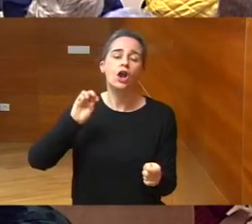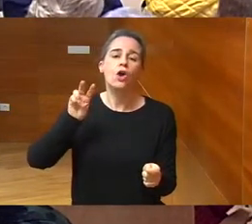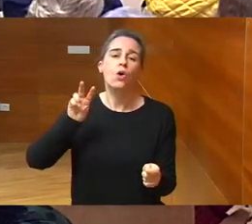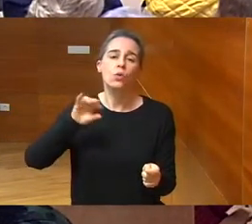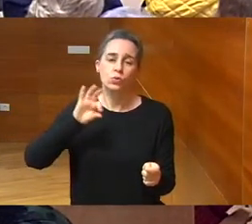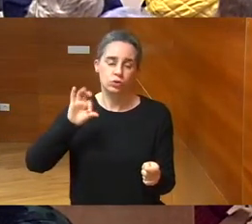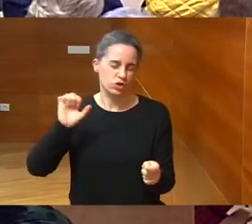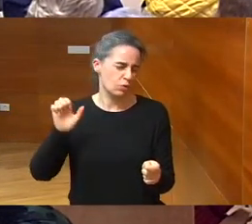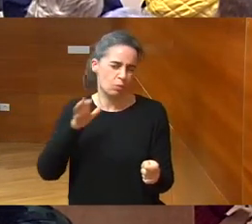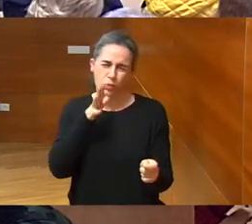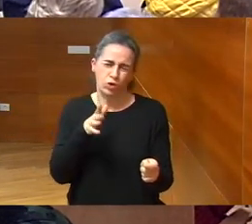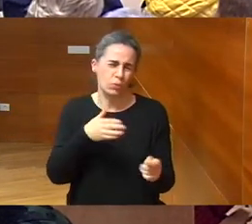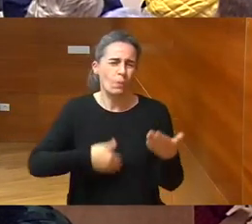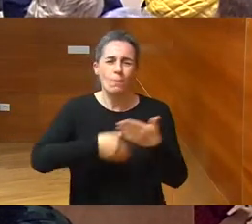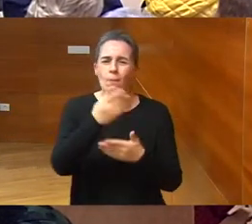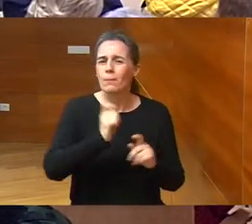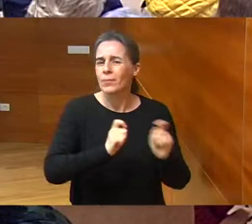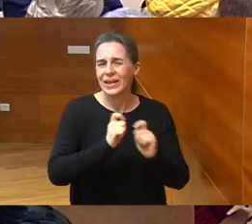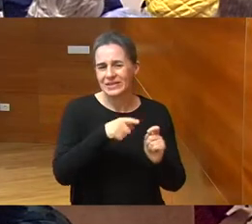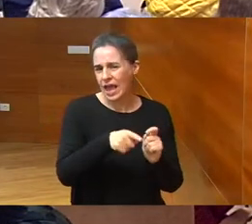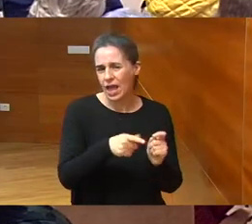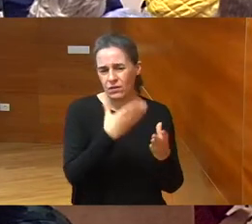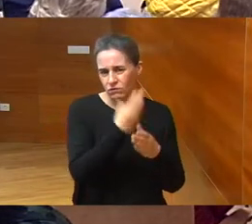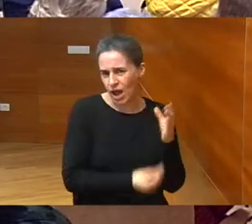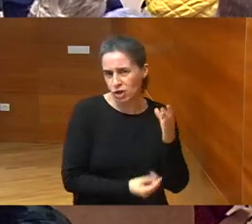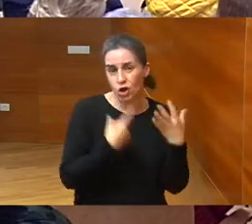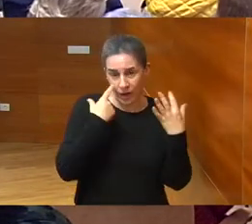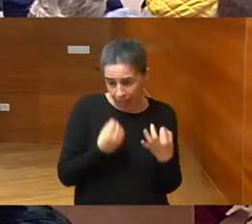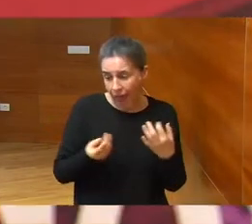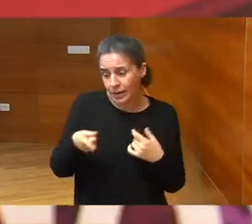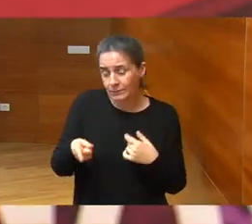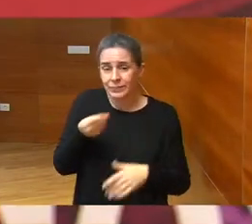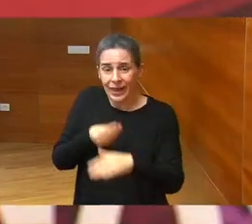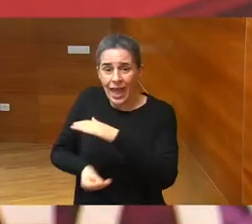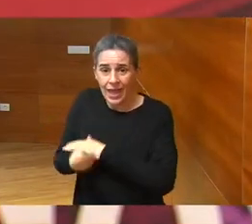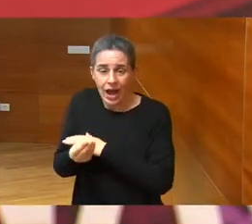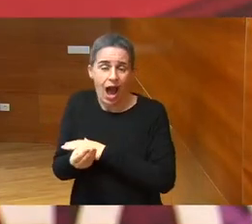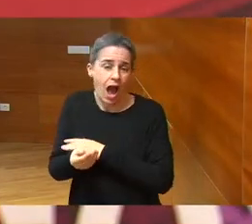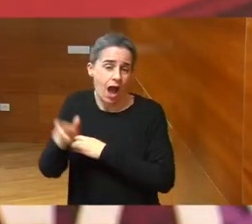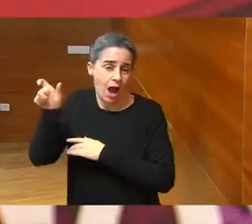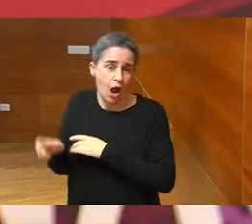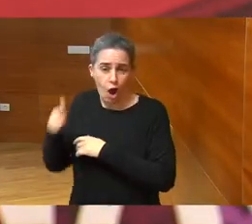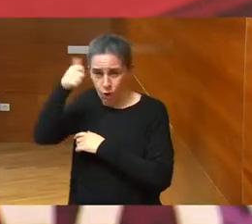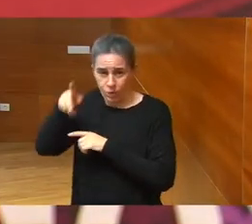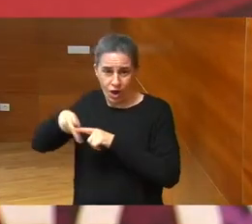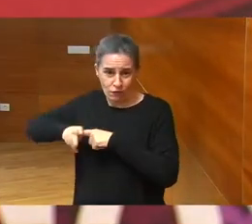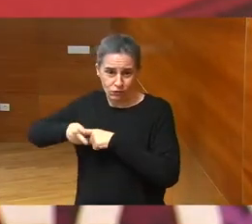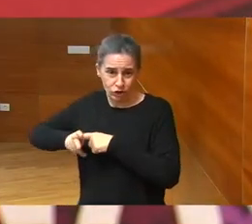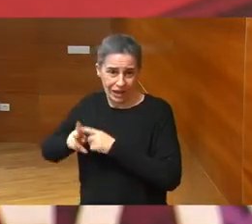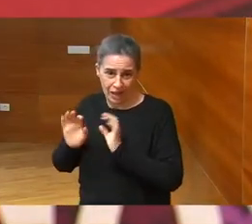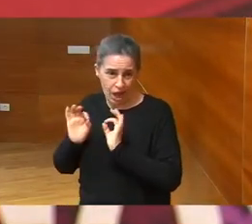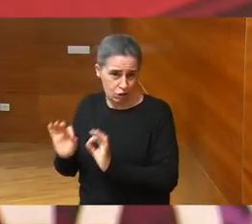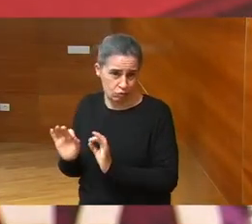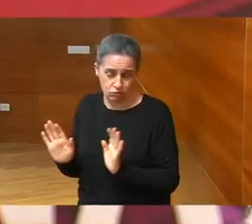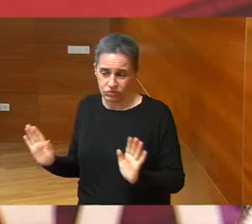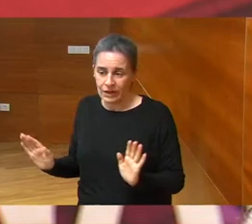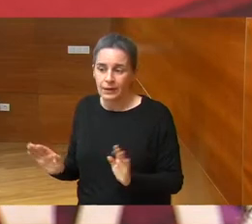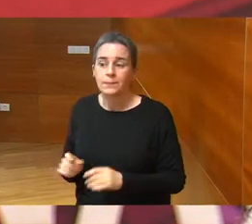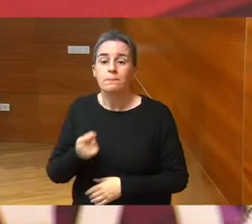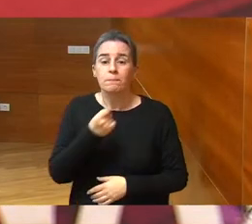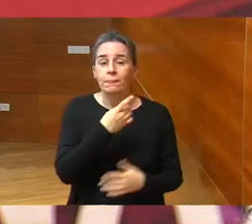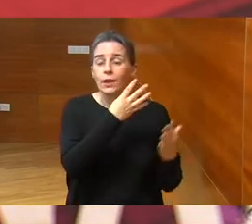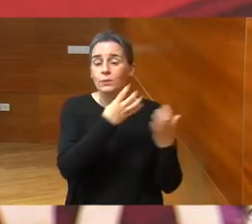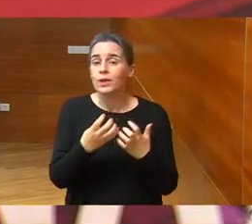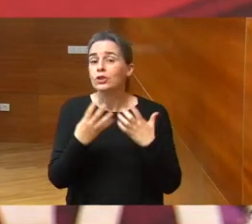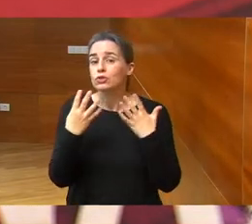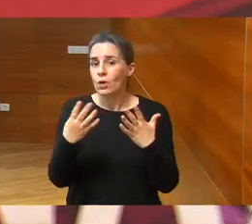porque ella era afiliado en fontaneo que no ano 1909 realizó o